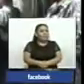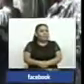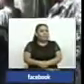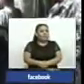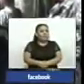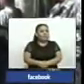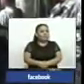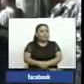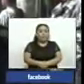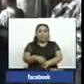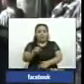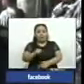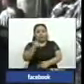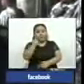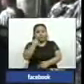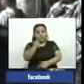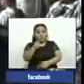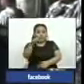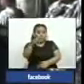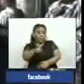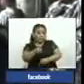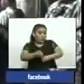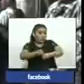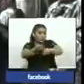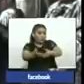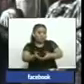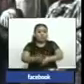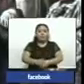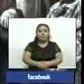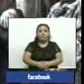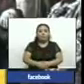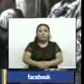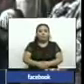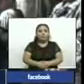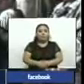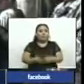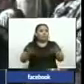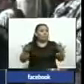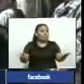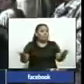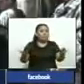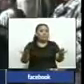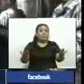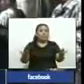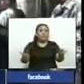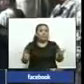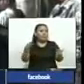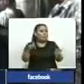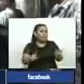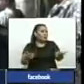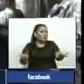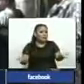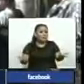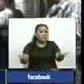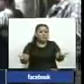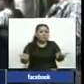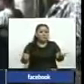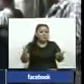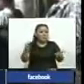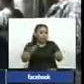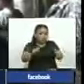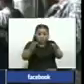Lo queremos es dar a conocer también a la población que por el momento no tenemos